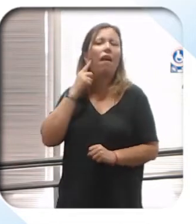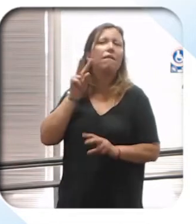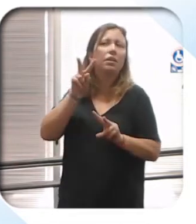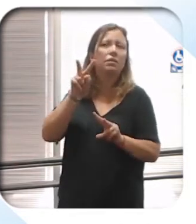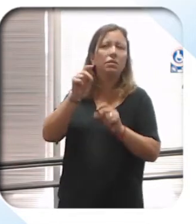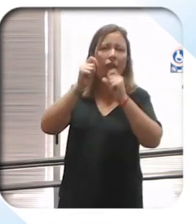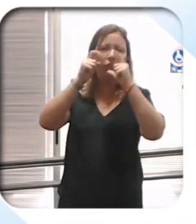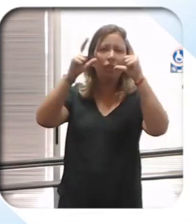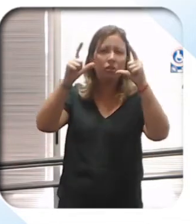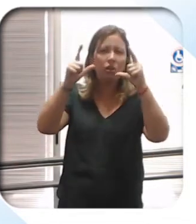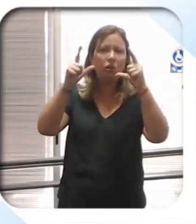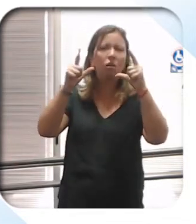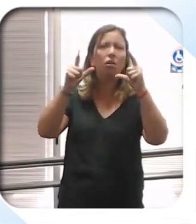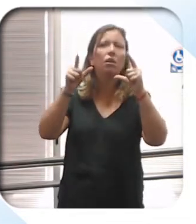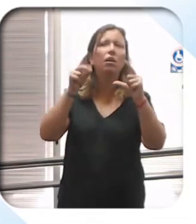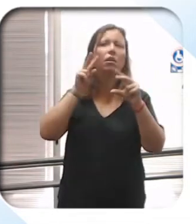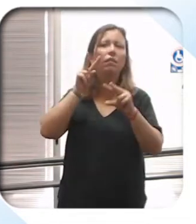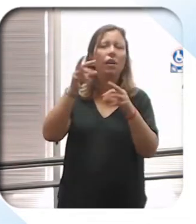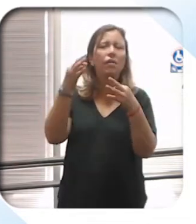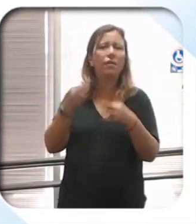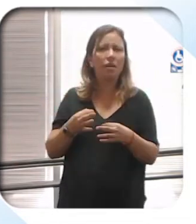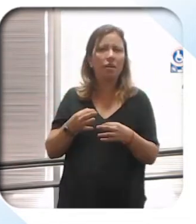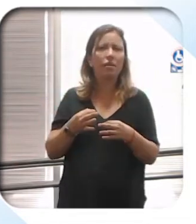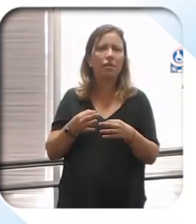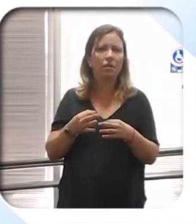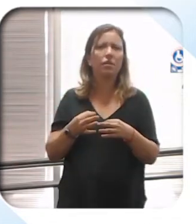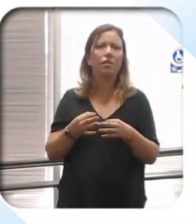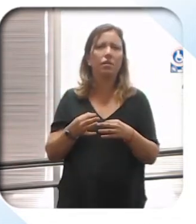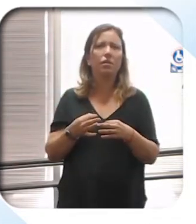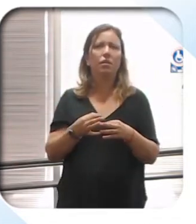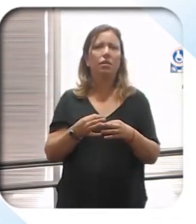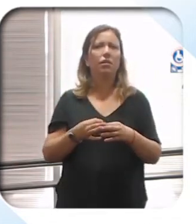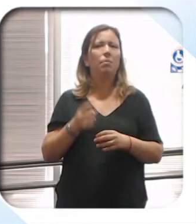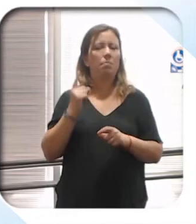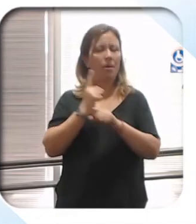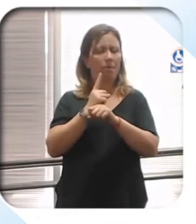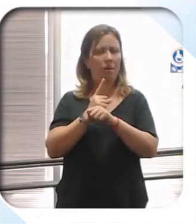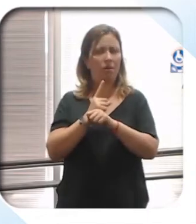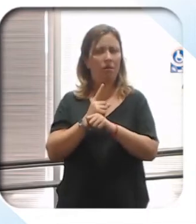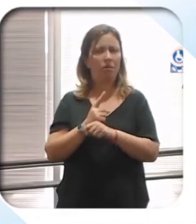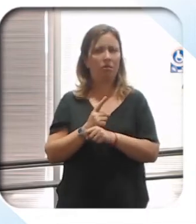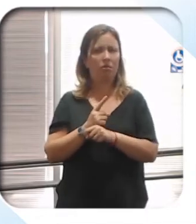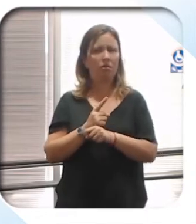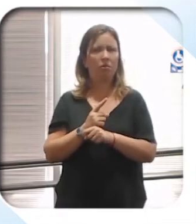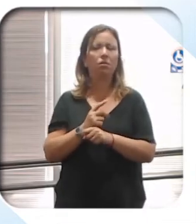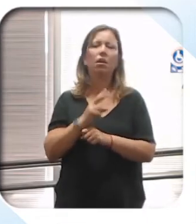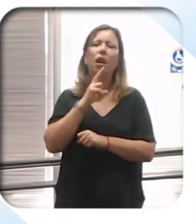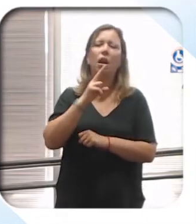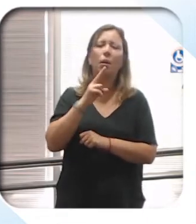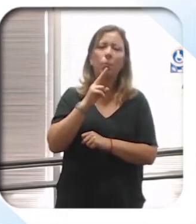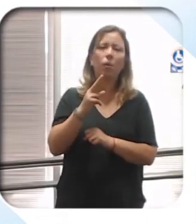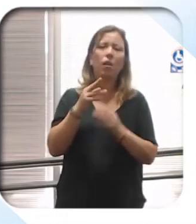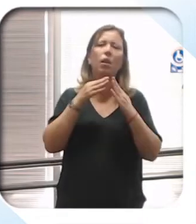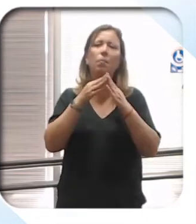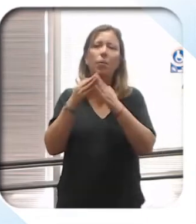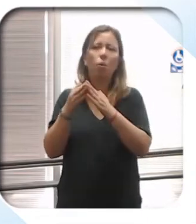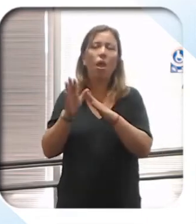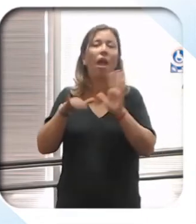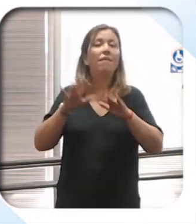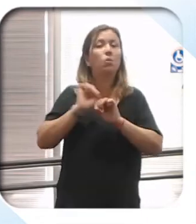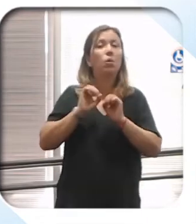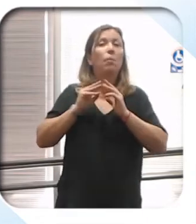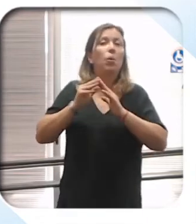Lo primero que uno tiene que hacer es escuchar y observar. Atentamente. Responder. Interrogar en la medida que se